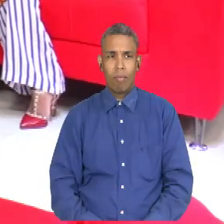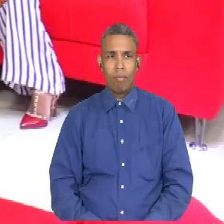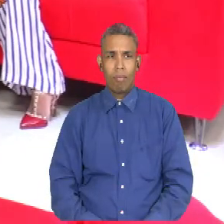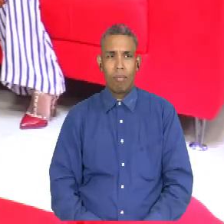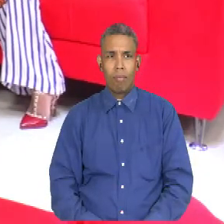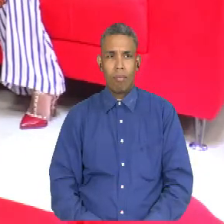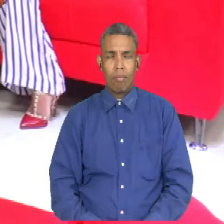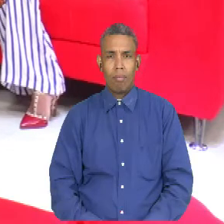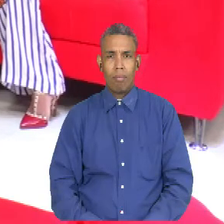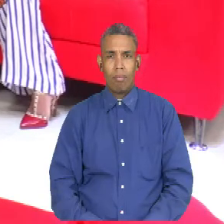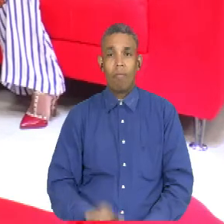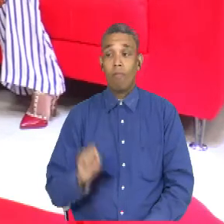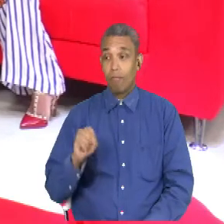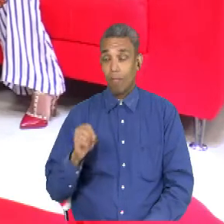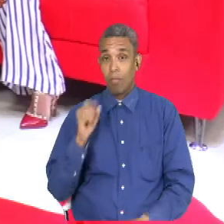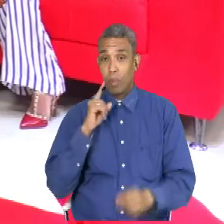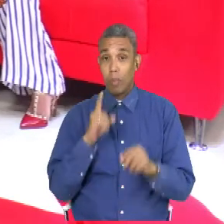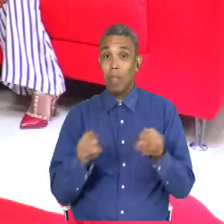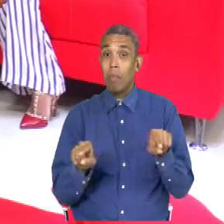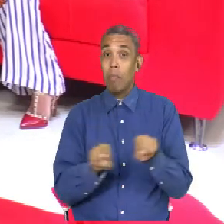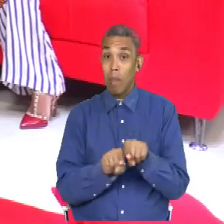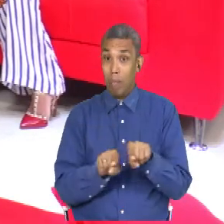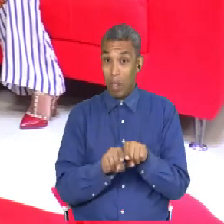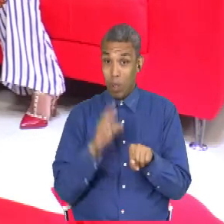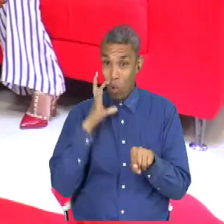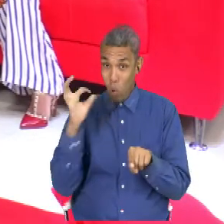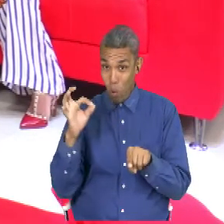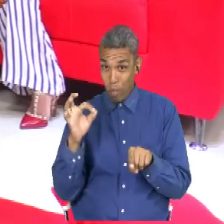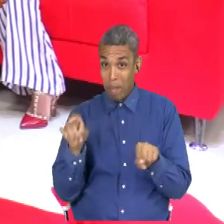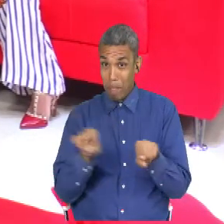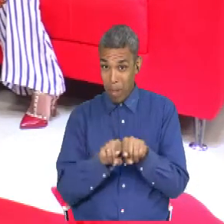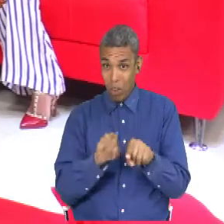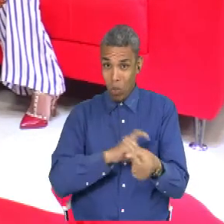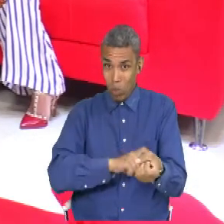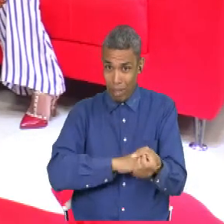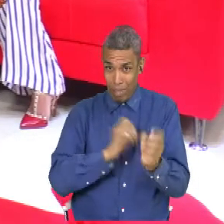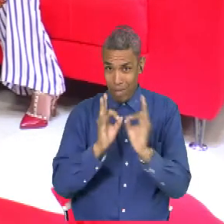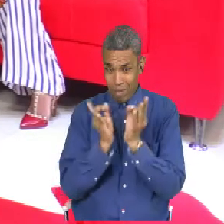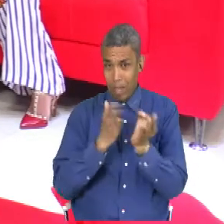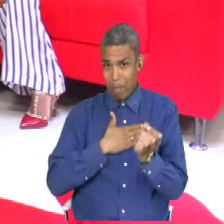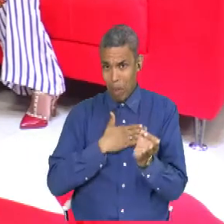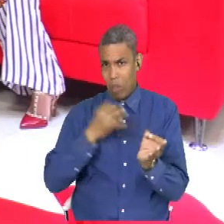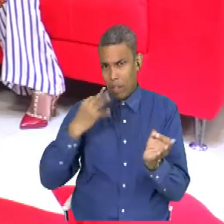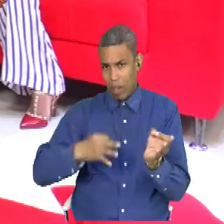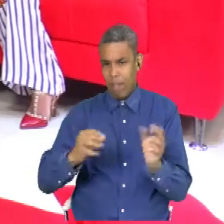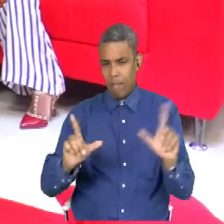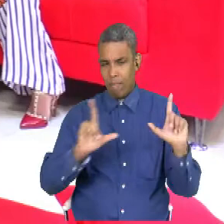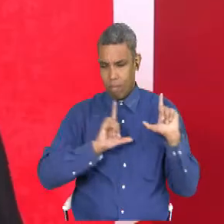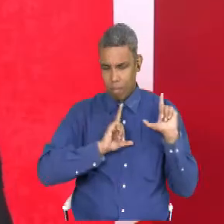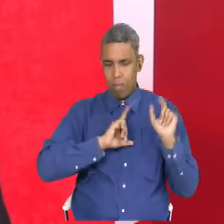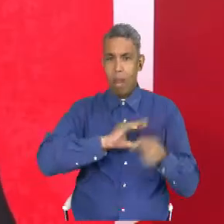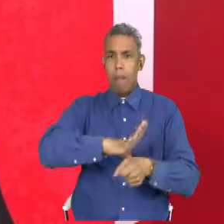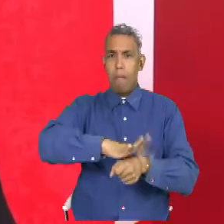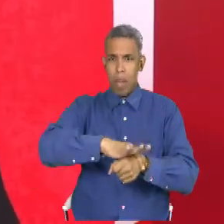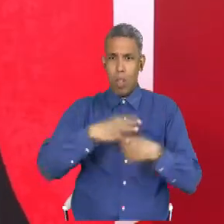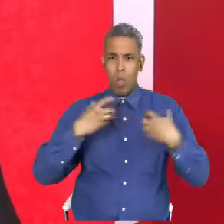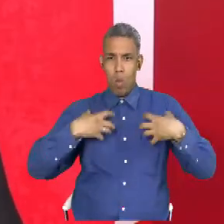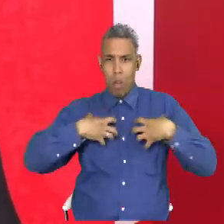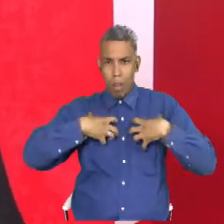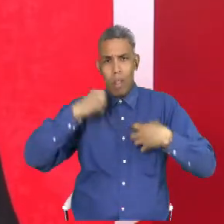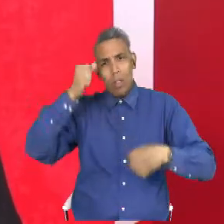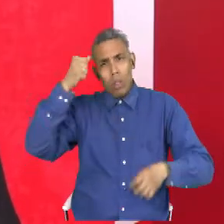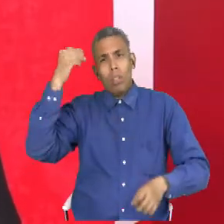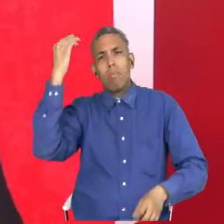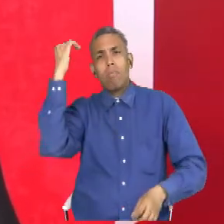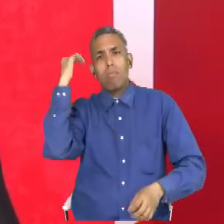es egresado de la Universidad de La Paz, y yo recuerdo mucho que hubo un tiempo en donde él iba de la casa de los vecinos.